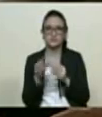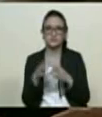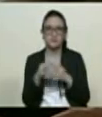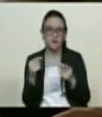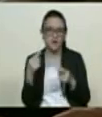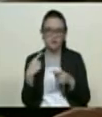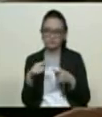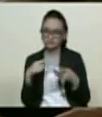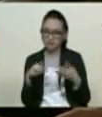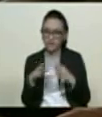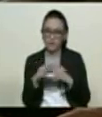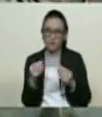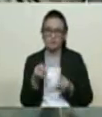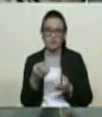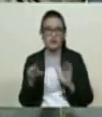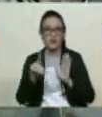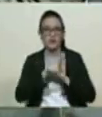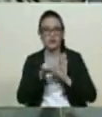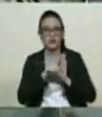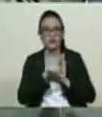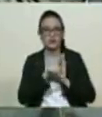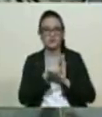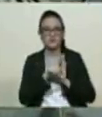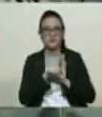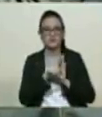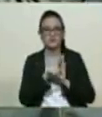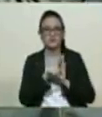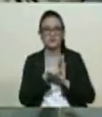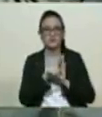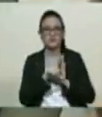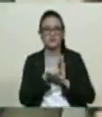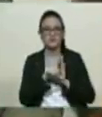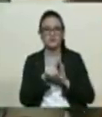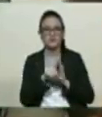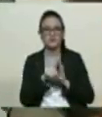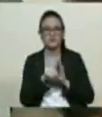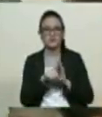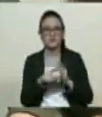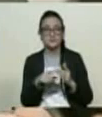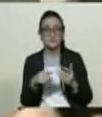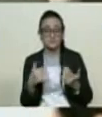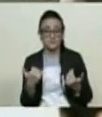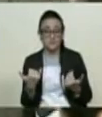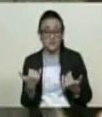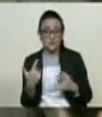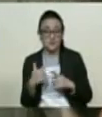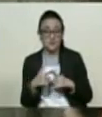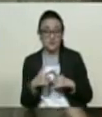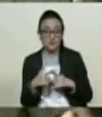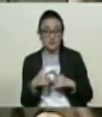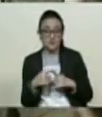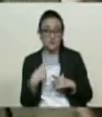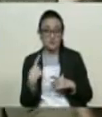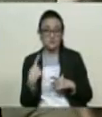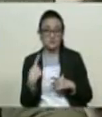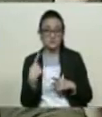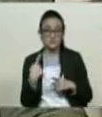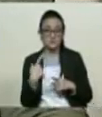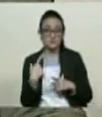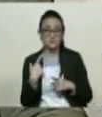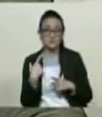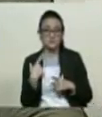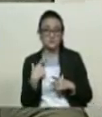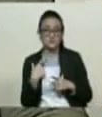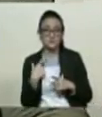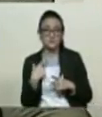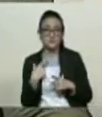la ley. Y además de eso, también con otro que ha sido una medida que nos han ido